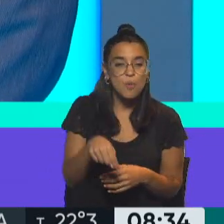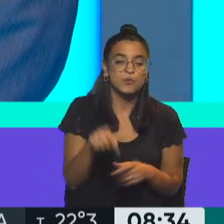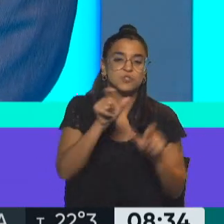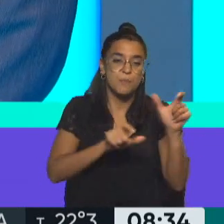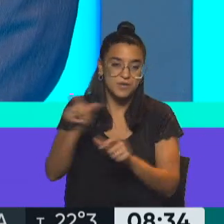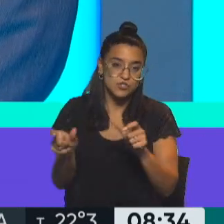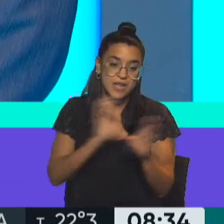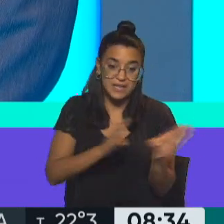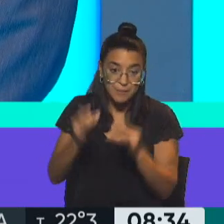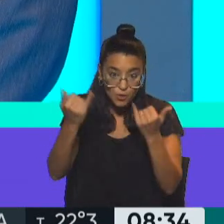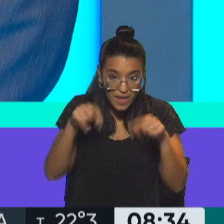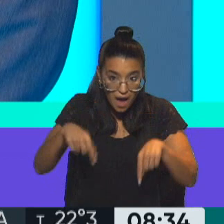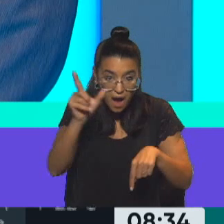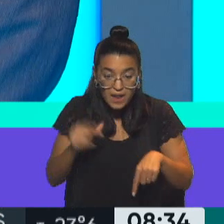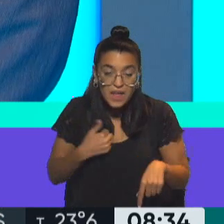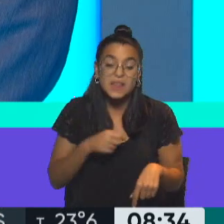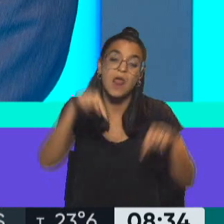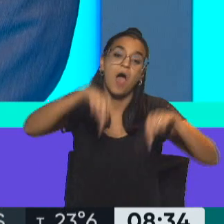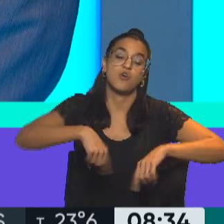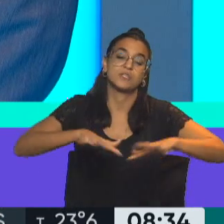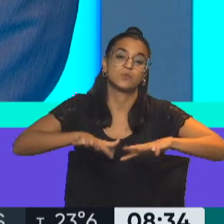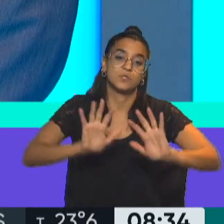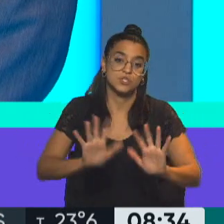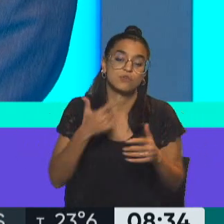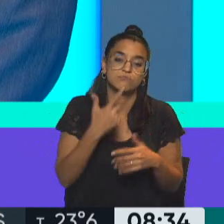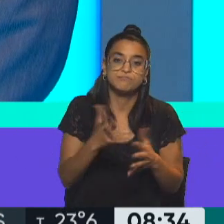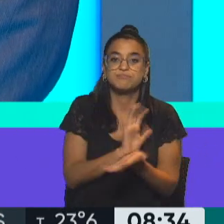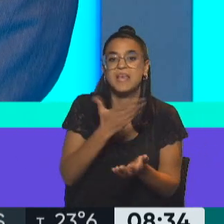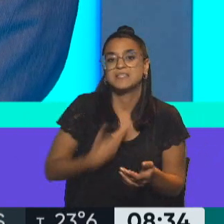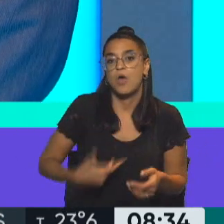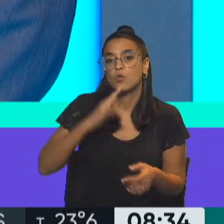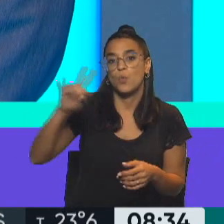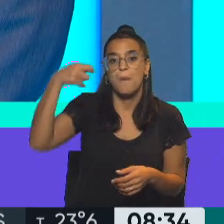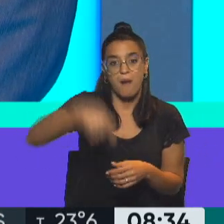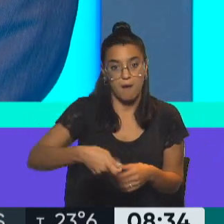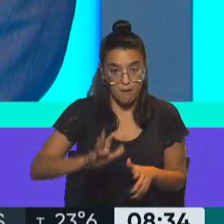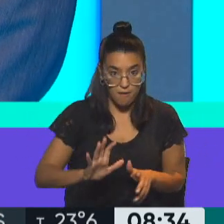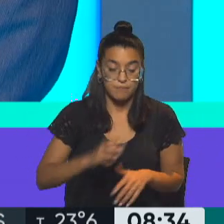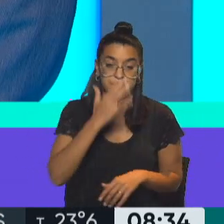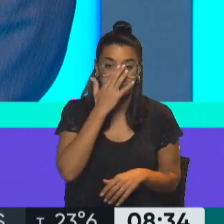las personas en tratamiento en argentina están en esta situación cubiertas por el estado ahí